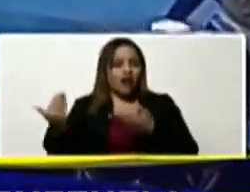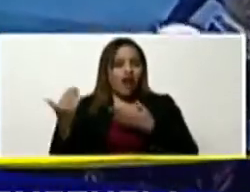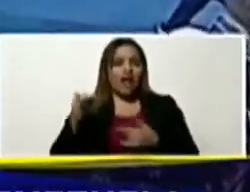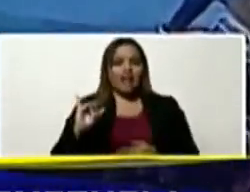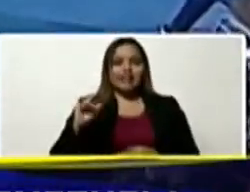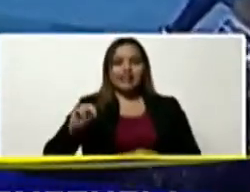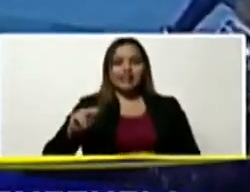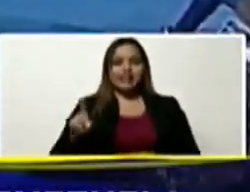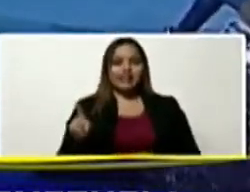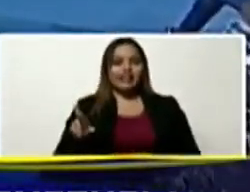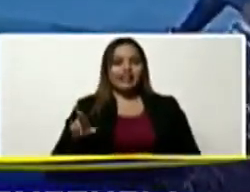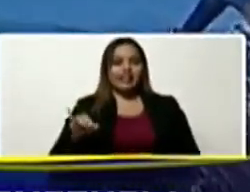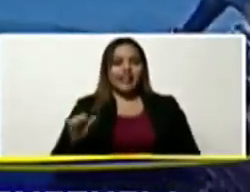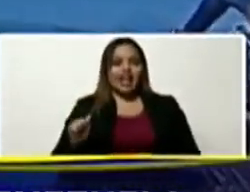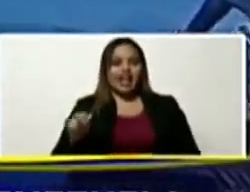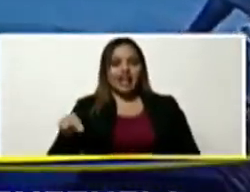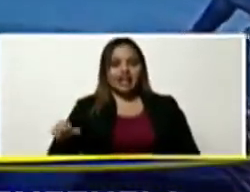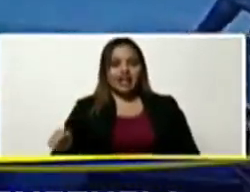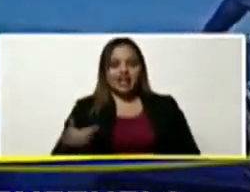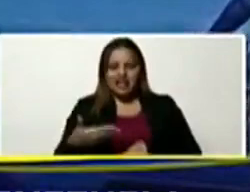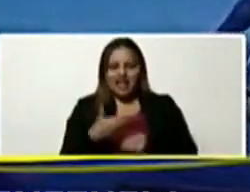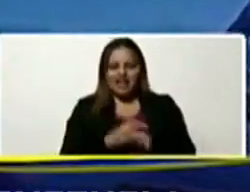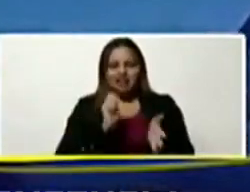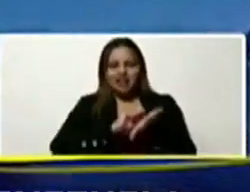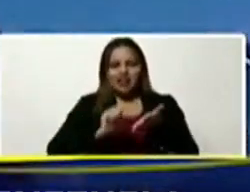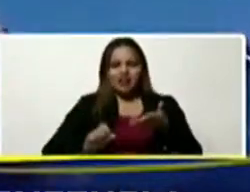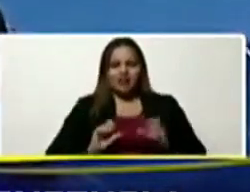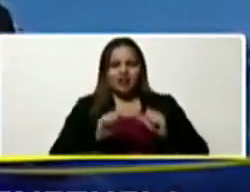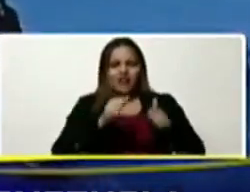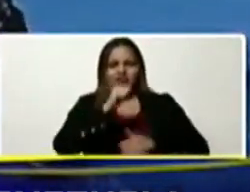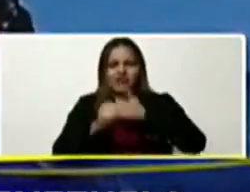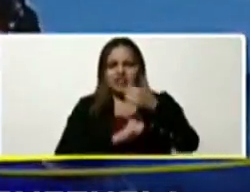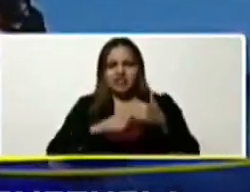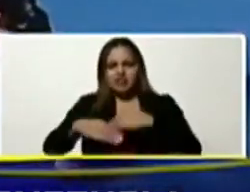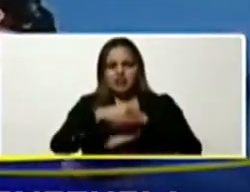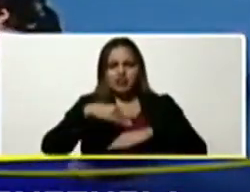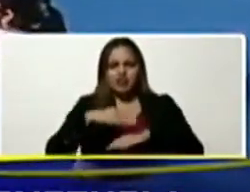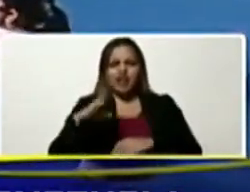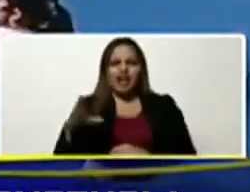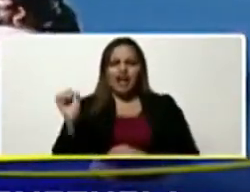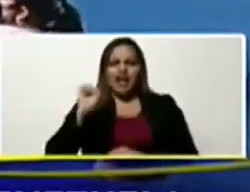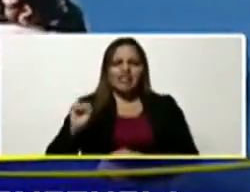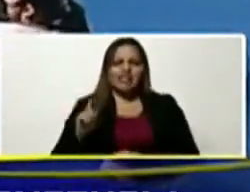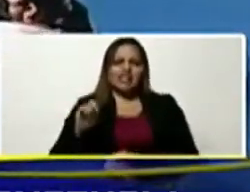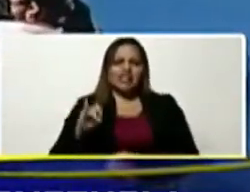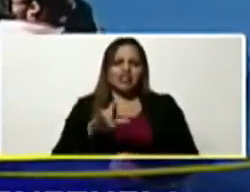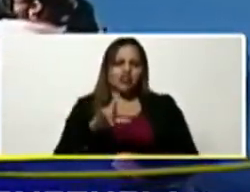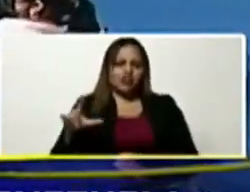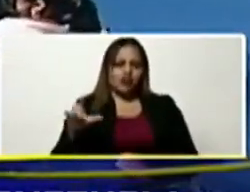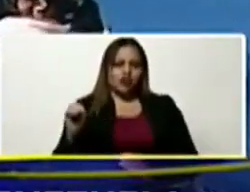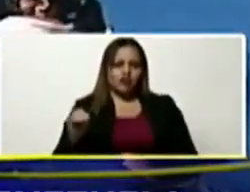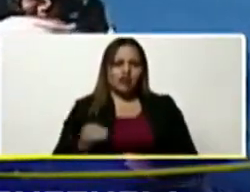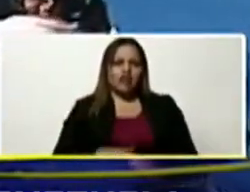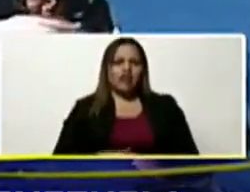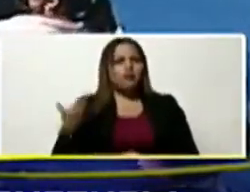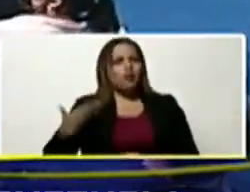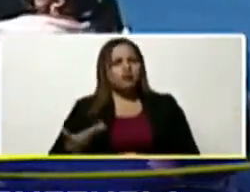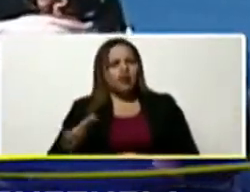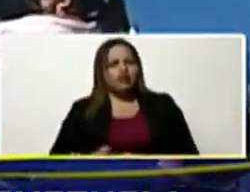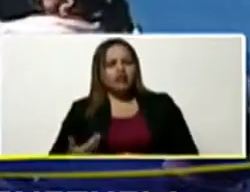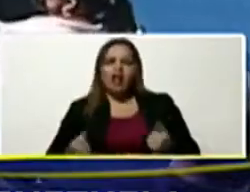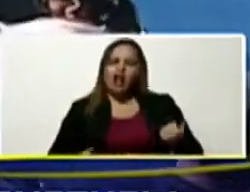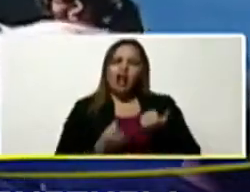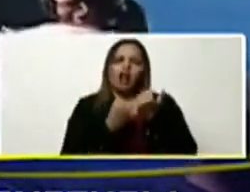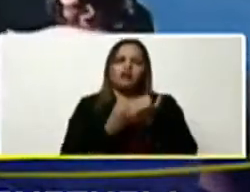Parada, y el prólogo es del viceministro William Castillo. Es muy importante su aporte, porque